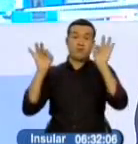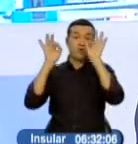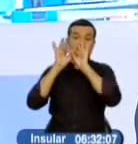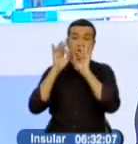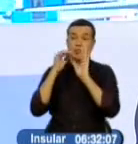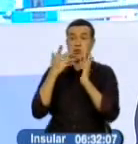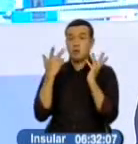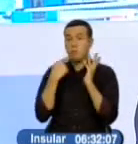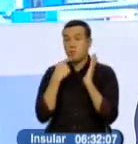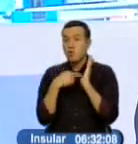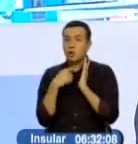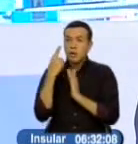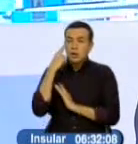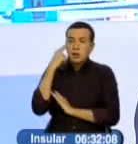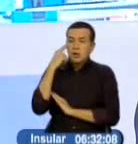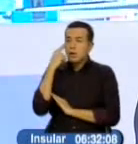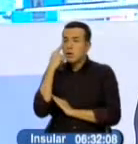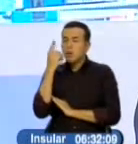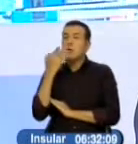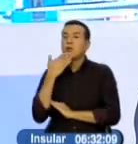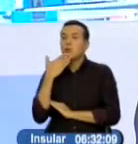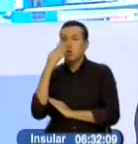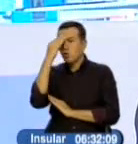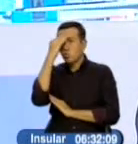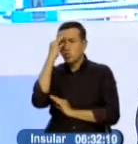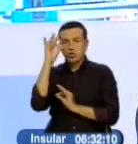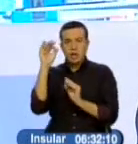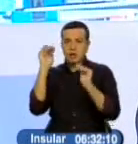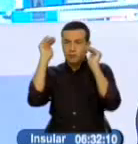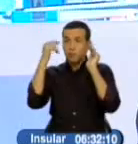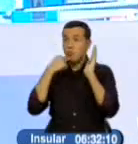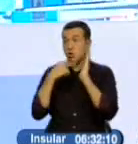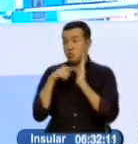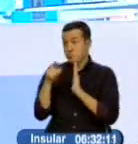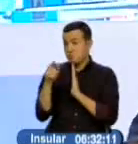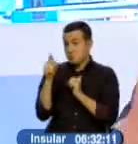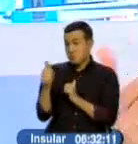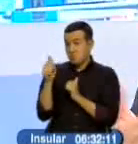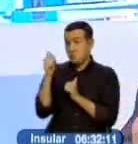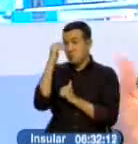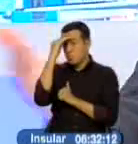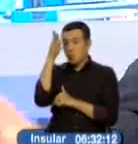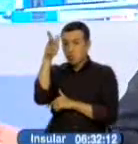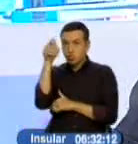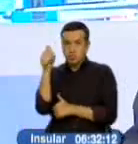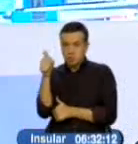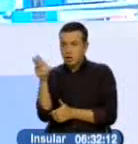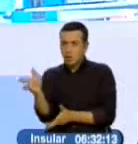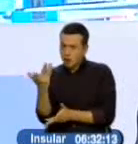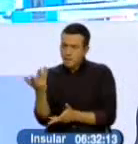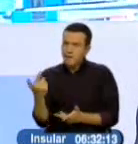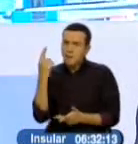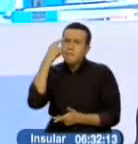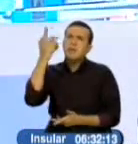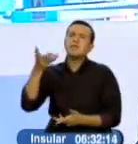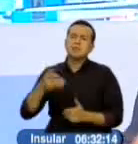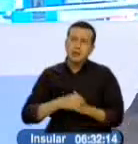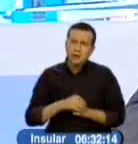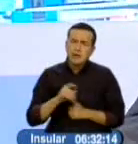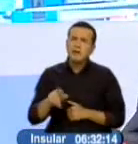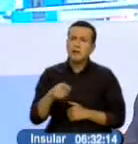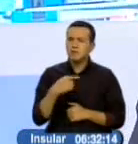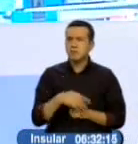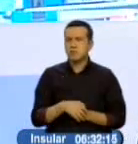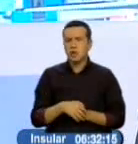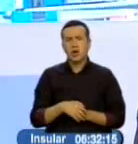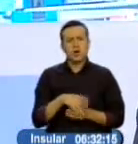de la criticidad viene dado por la buena educación. Si tú tienes un buen docente que te desafía a pensar, a no aceptar